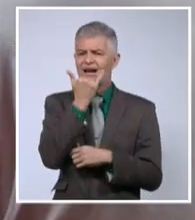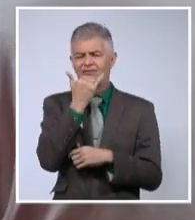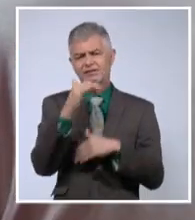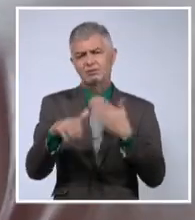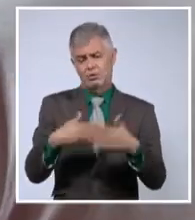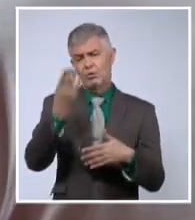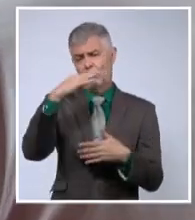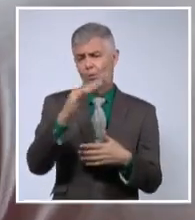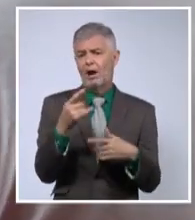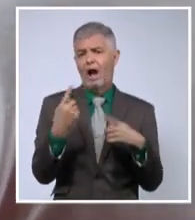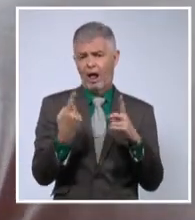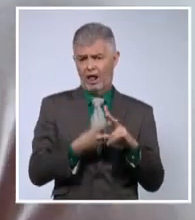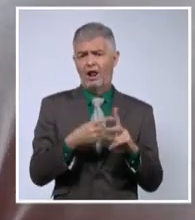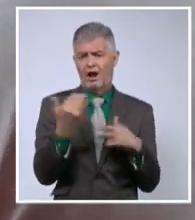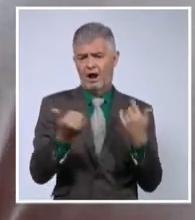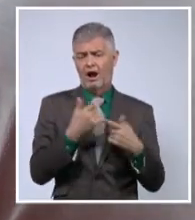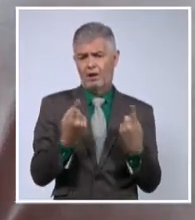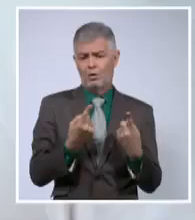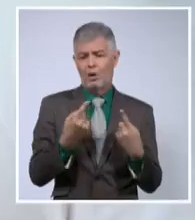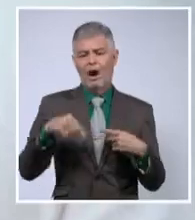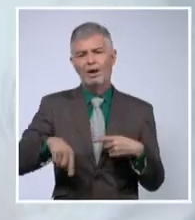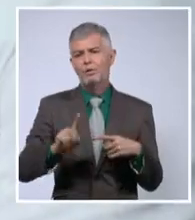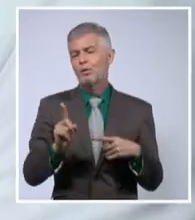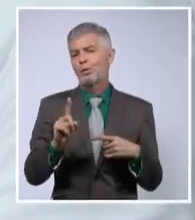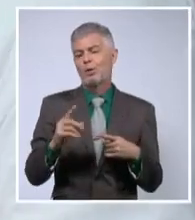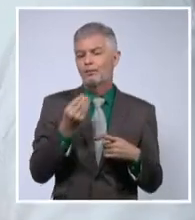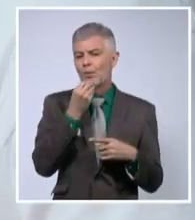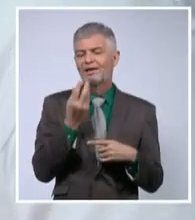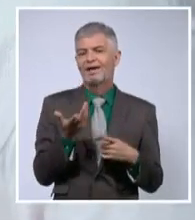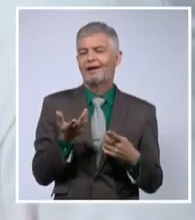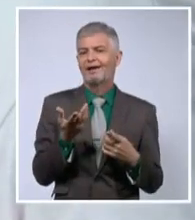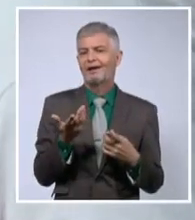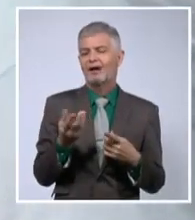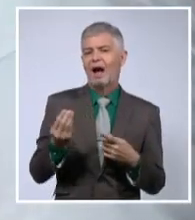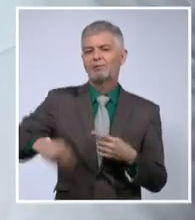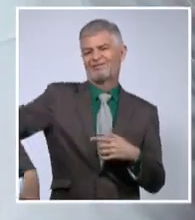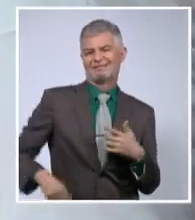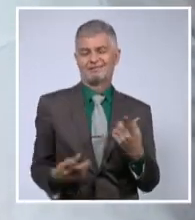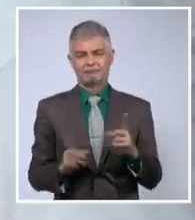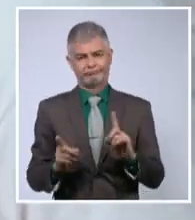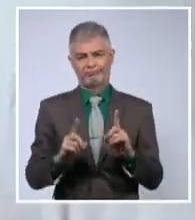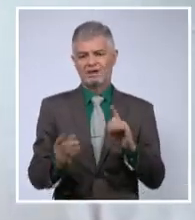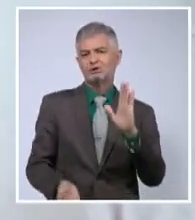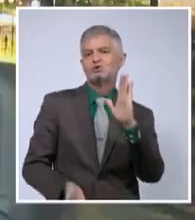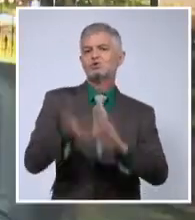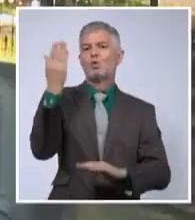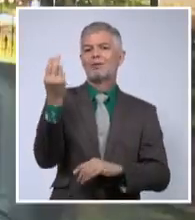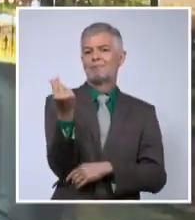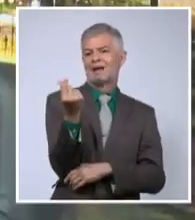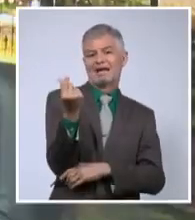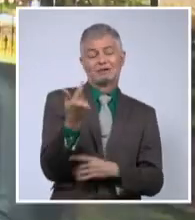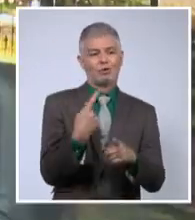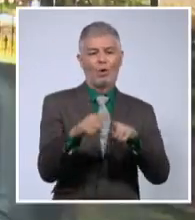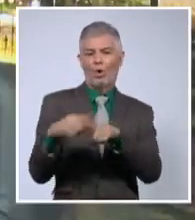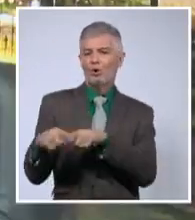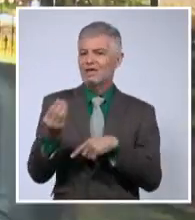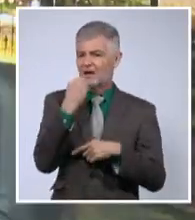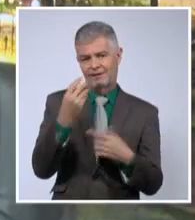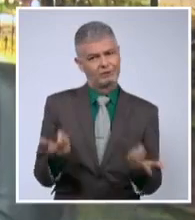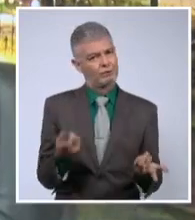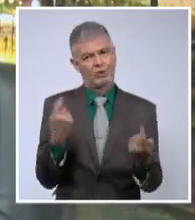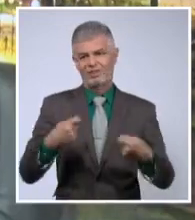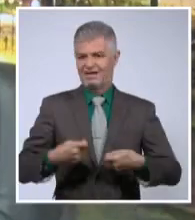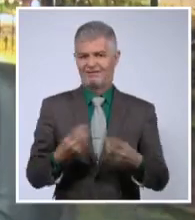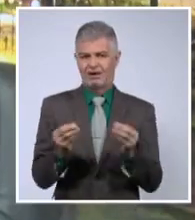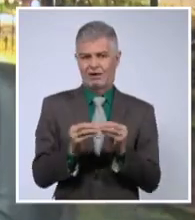país y no es motivo para el oportunismo y con ello el alza de precios en alimentos vitales. Llamó a trabajar